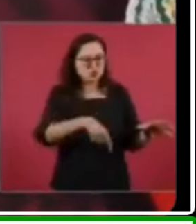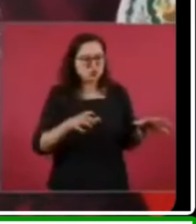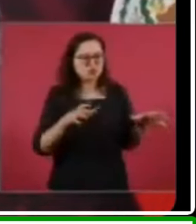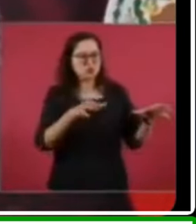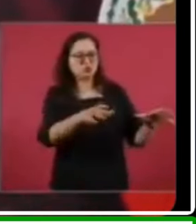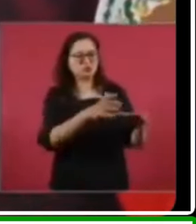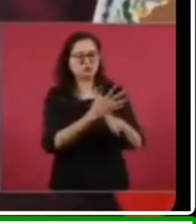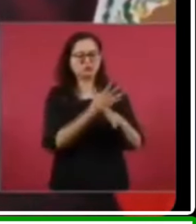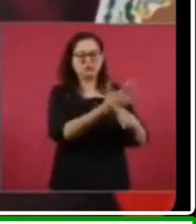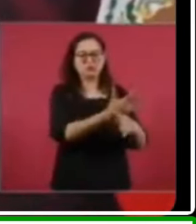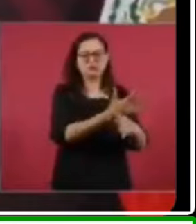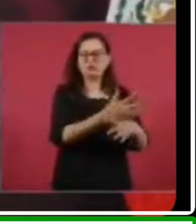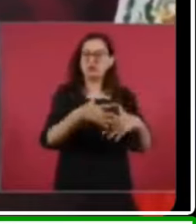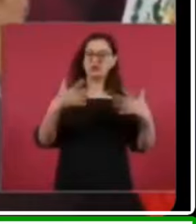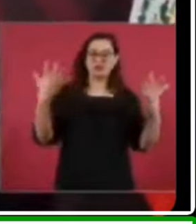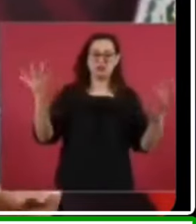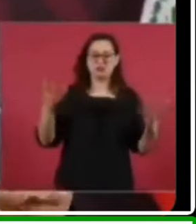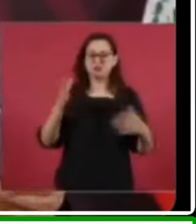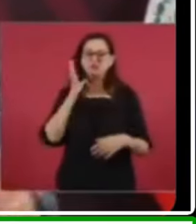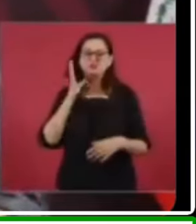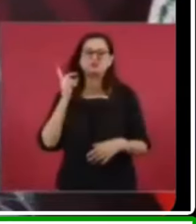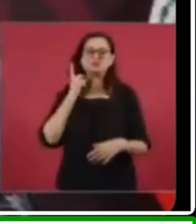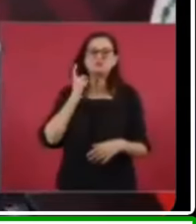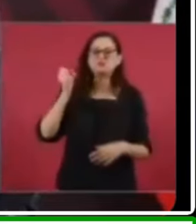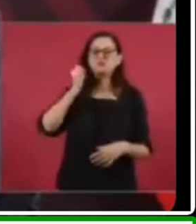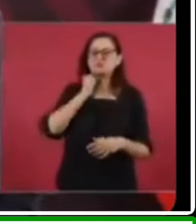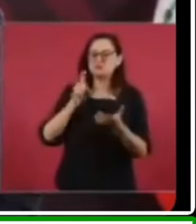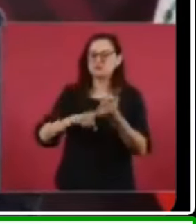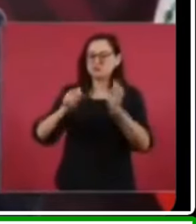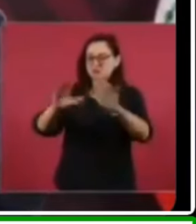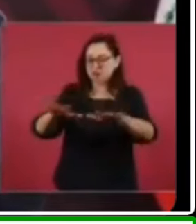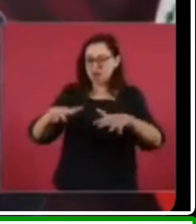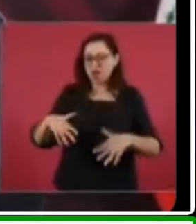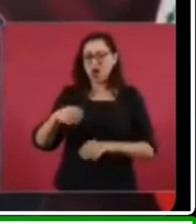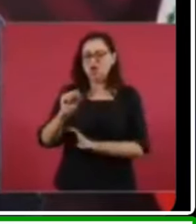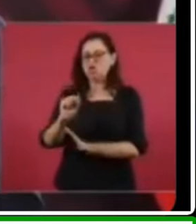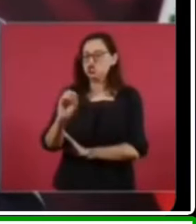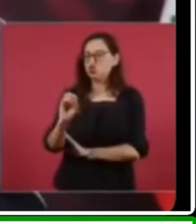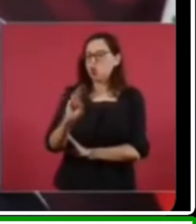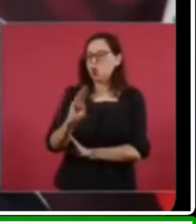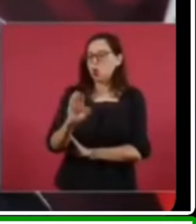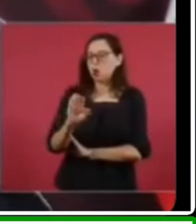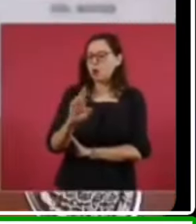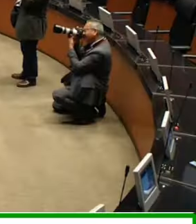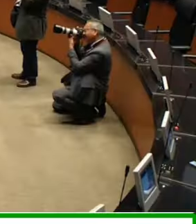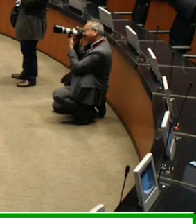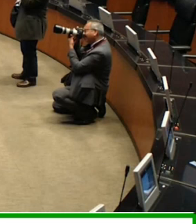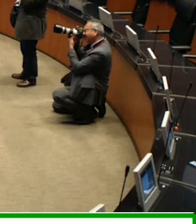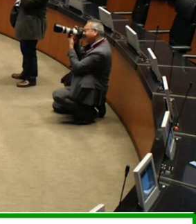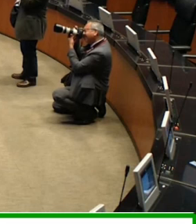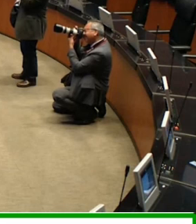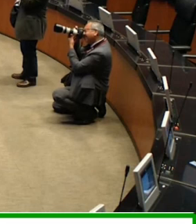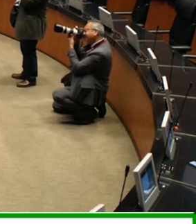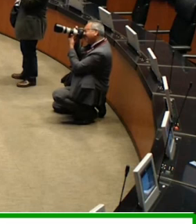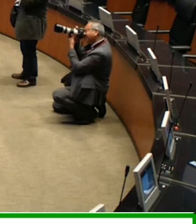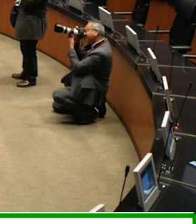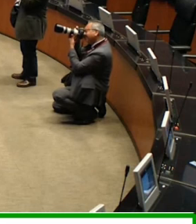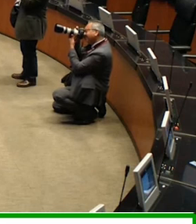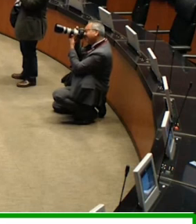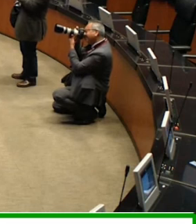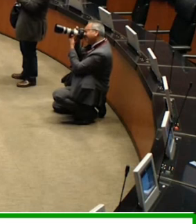su partido, defienden sus privilegios. Vamos a ir al video de la panista. Con su